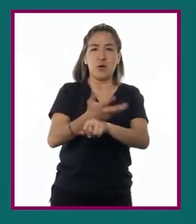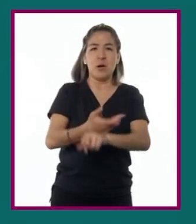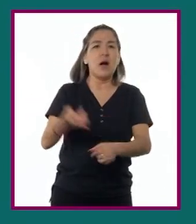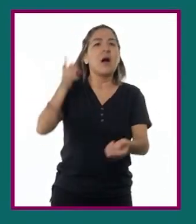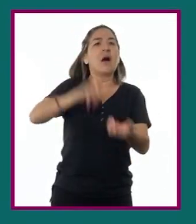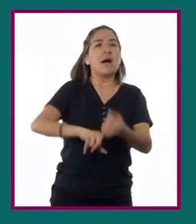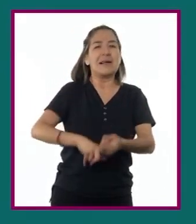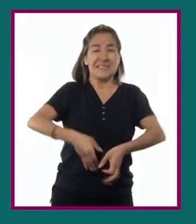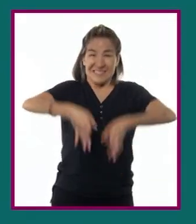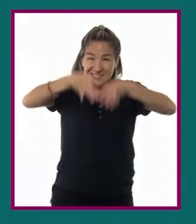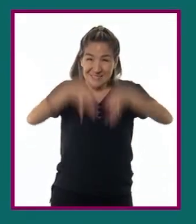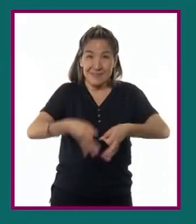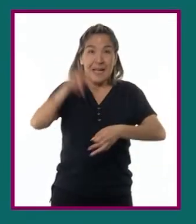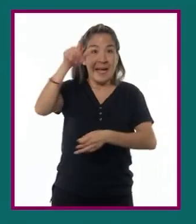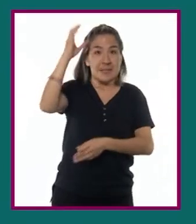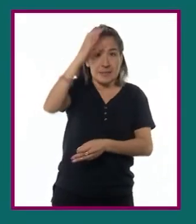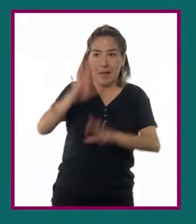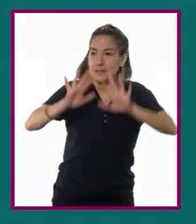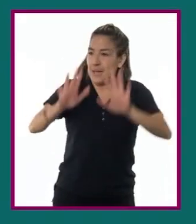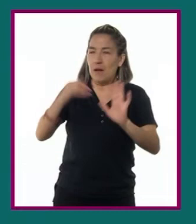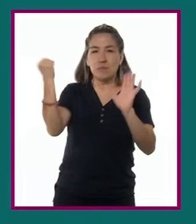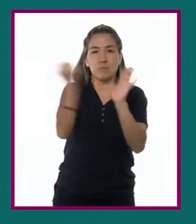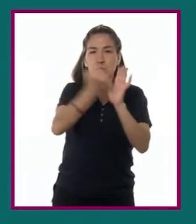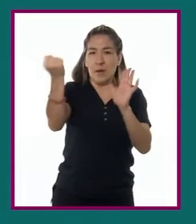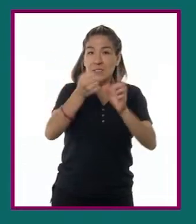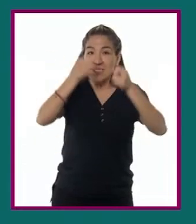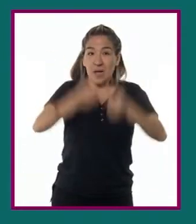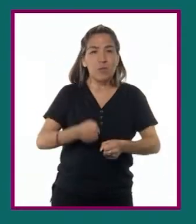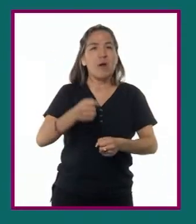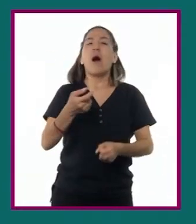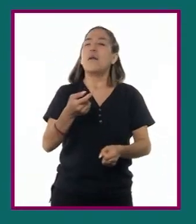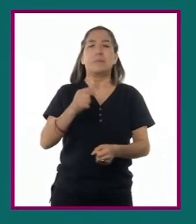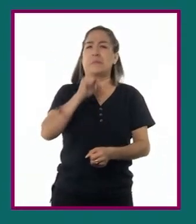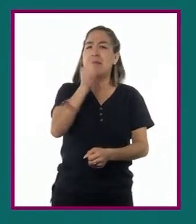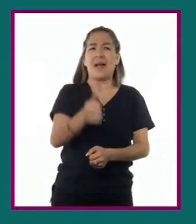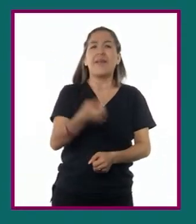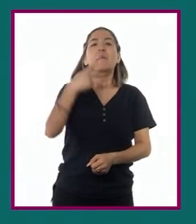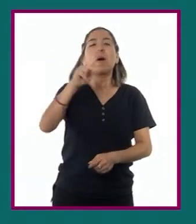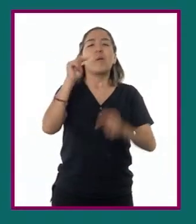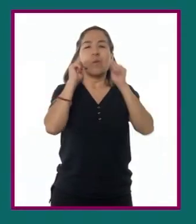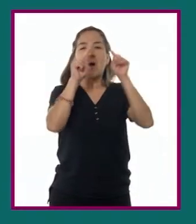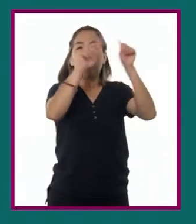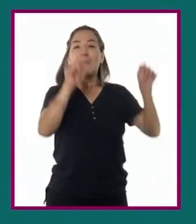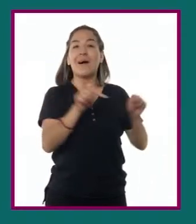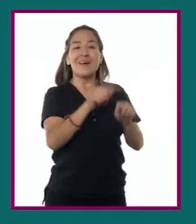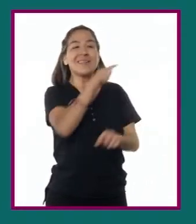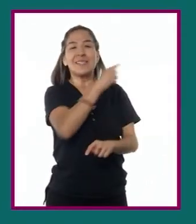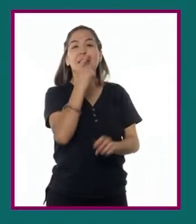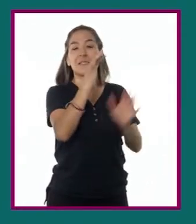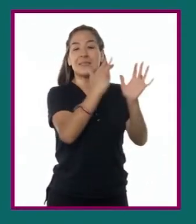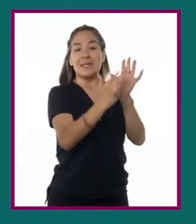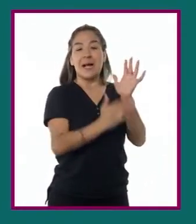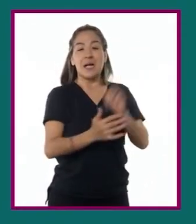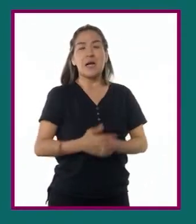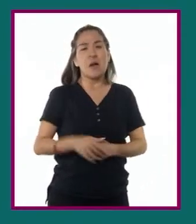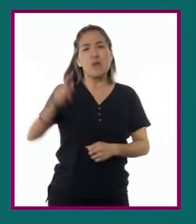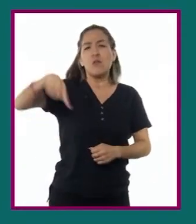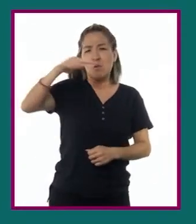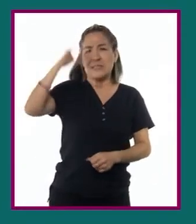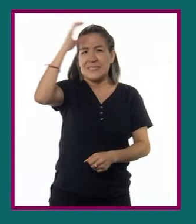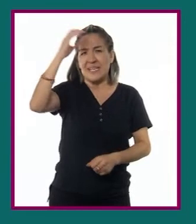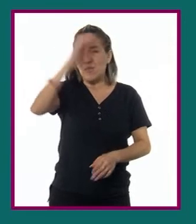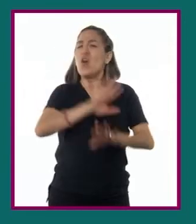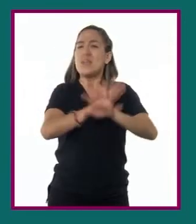aval de la ciencia, en la propaganda decía: recomendado por médicos por sus propiedades